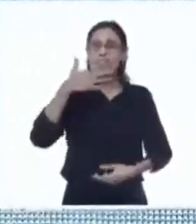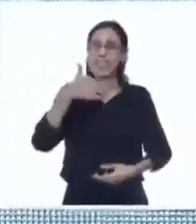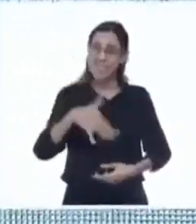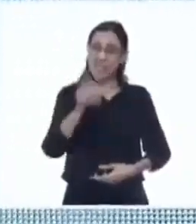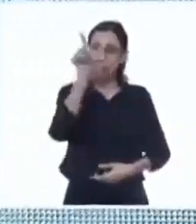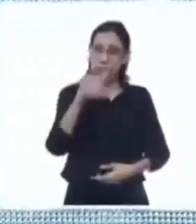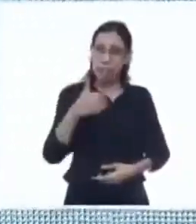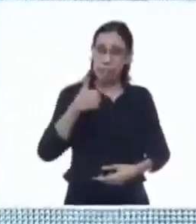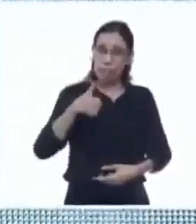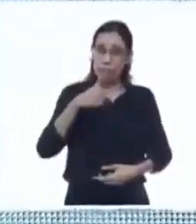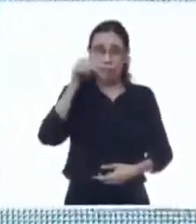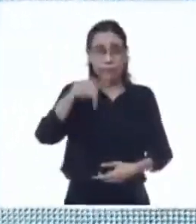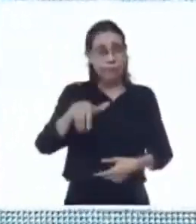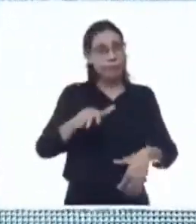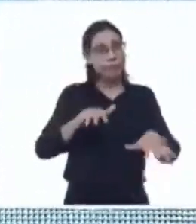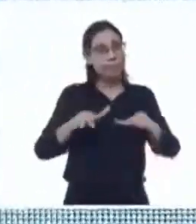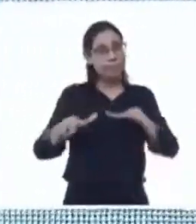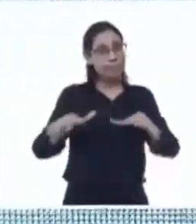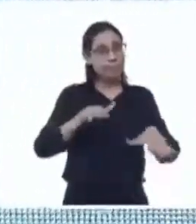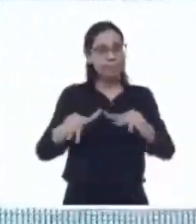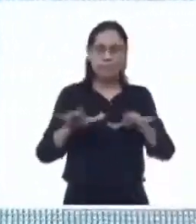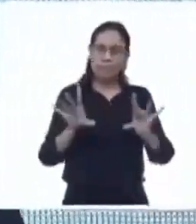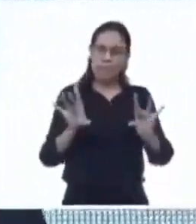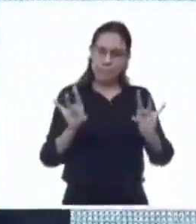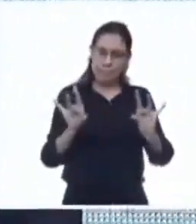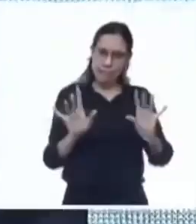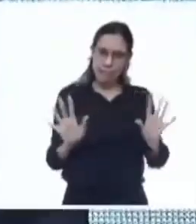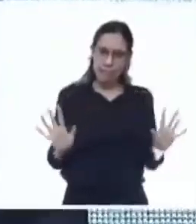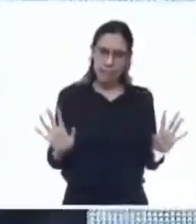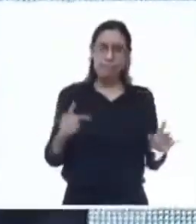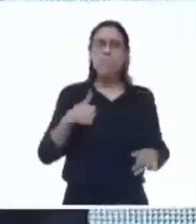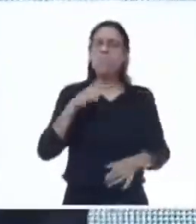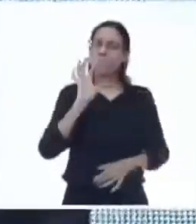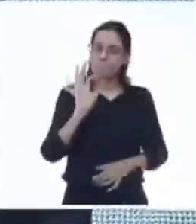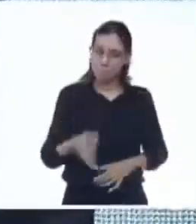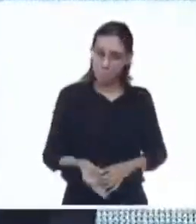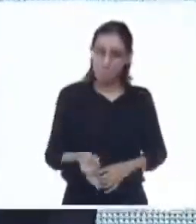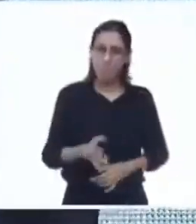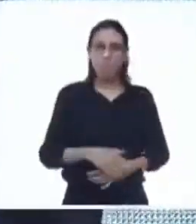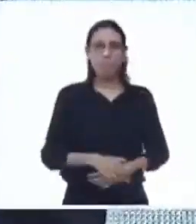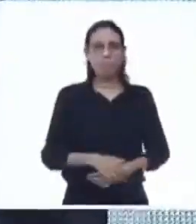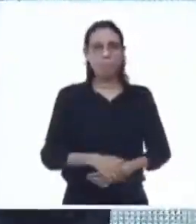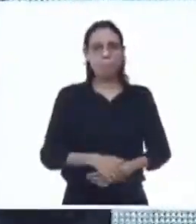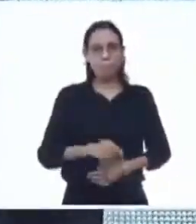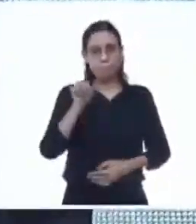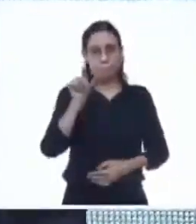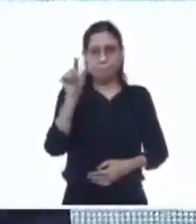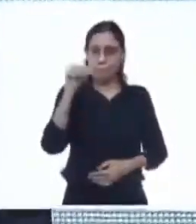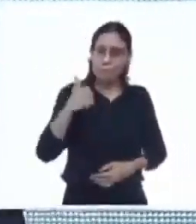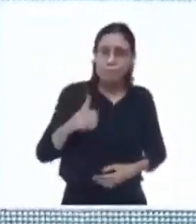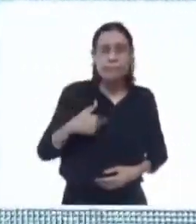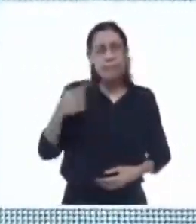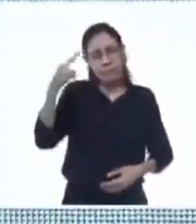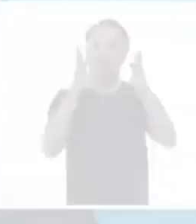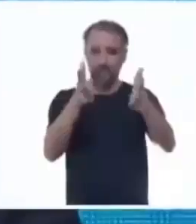una situación compleja, difícil, llena de desafíos y dificultades